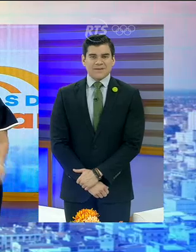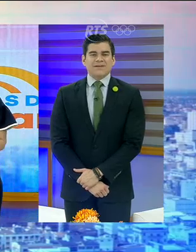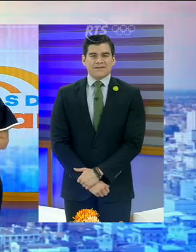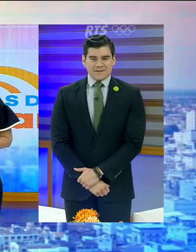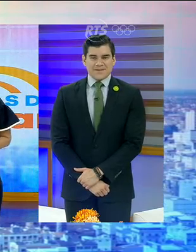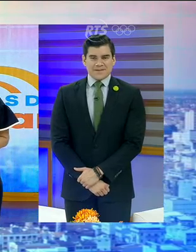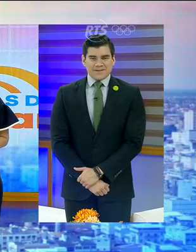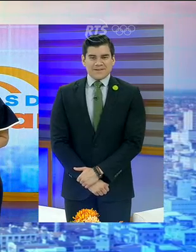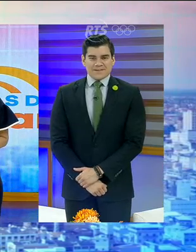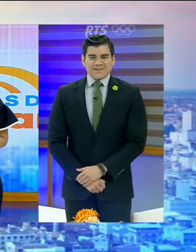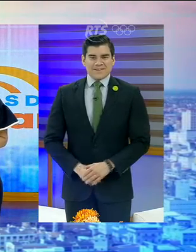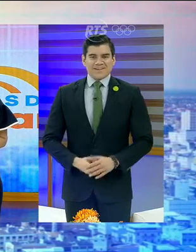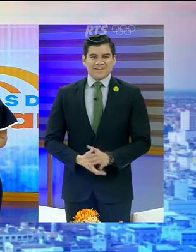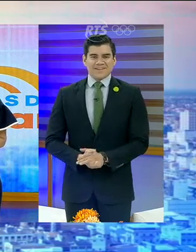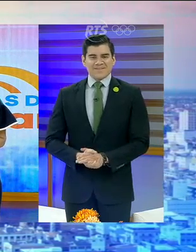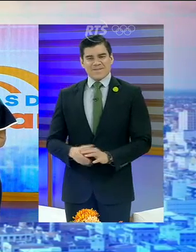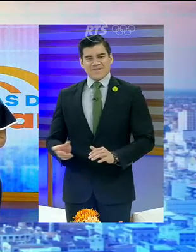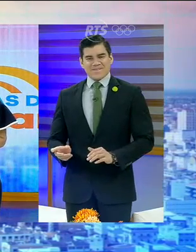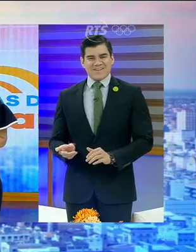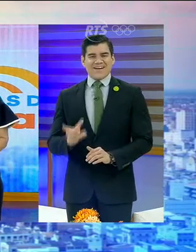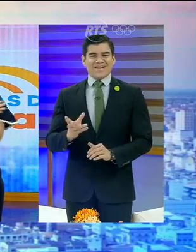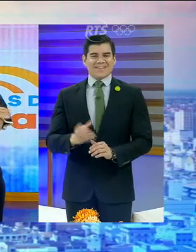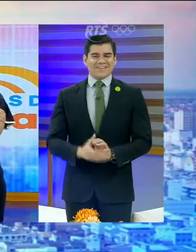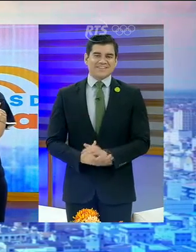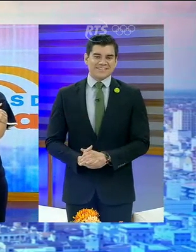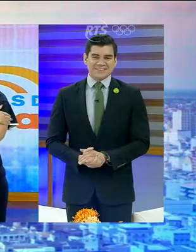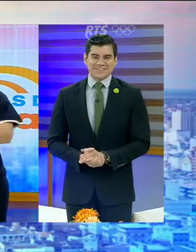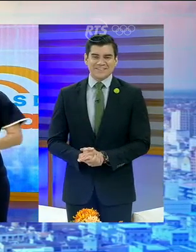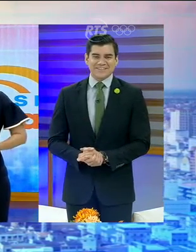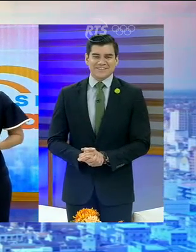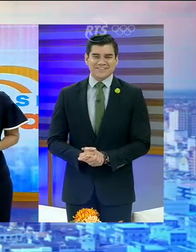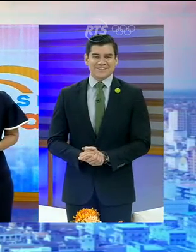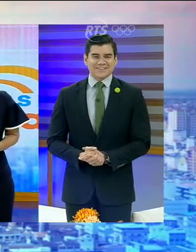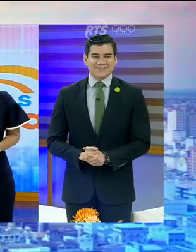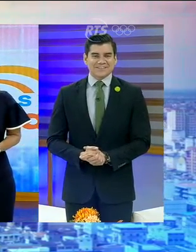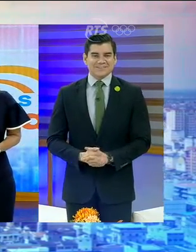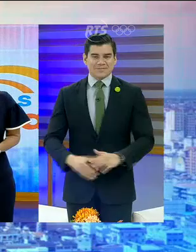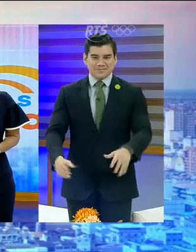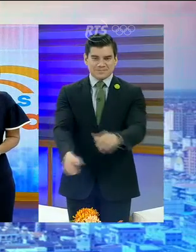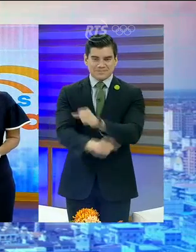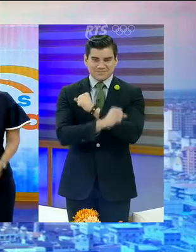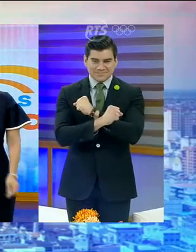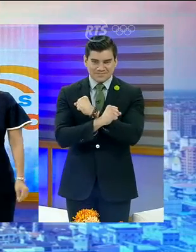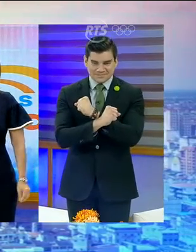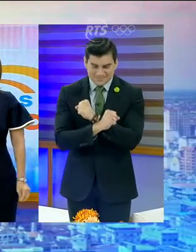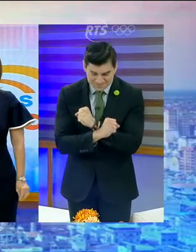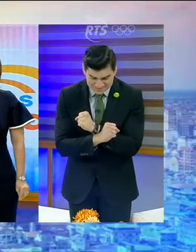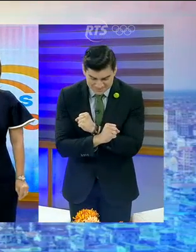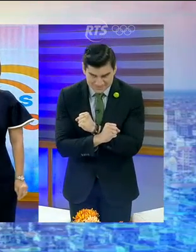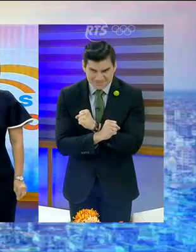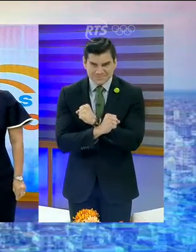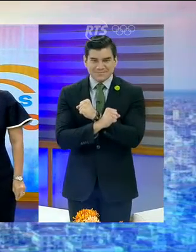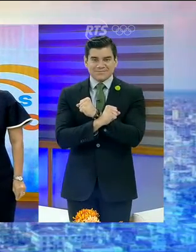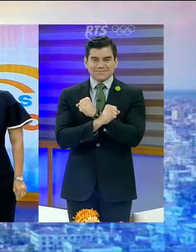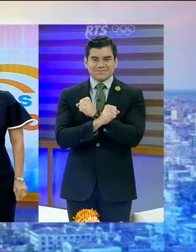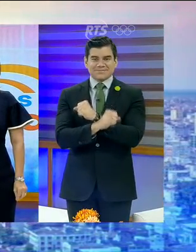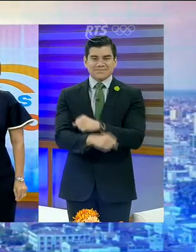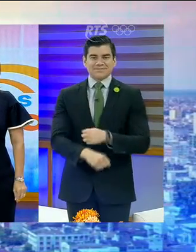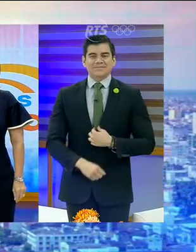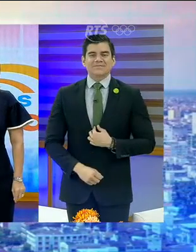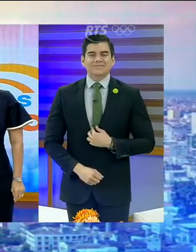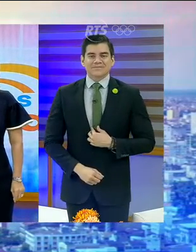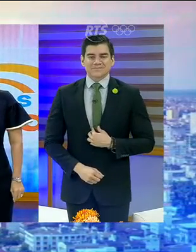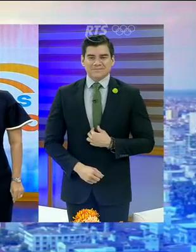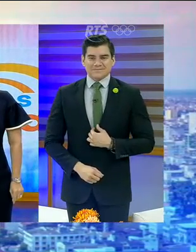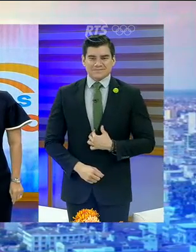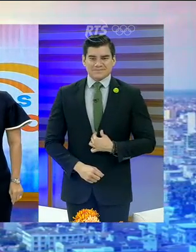mi querida Luisa. Un besote para ti inmenso. Y salga un abrazo rompecostillas y un abrazo enorme para todos